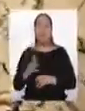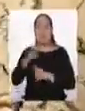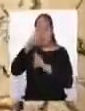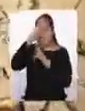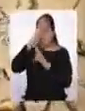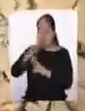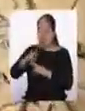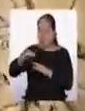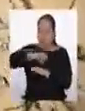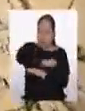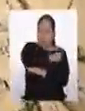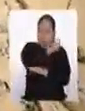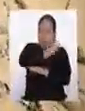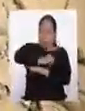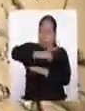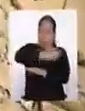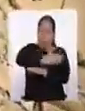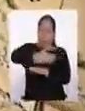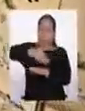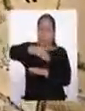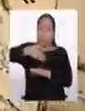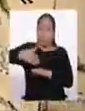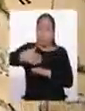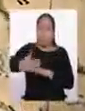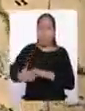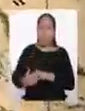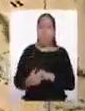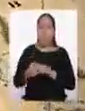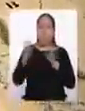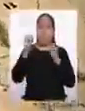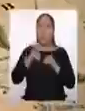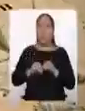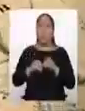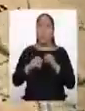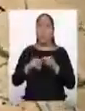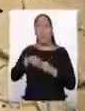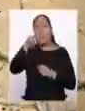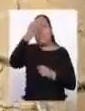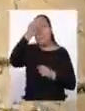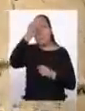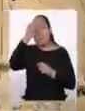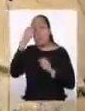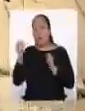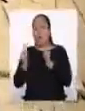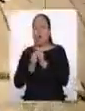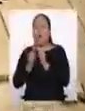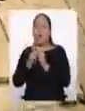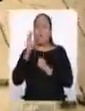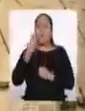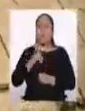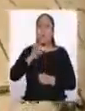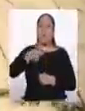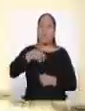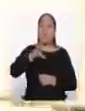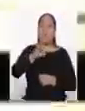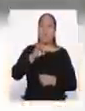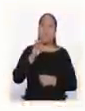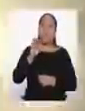línea geodésica Apaporis-Tabatinga, fijada entre el Perú y Brasil en